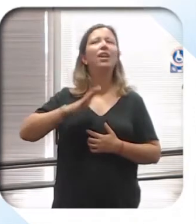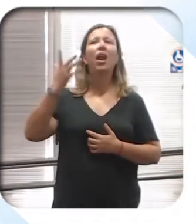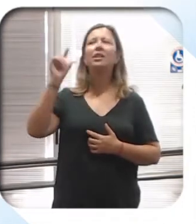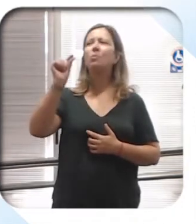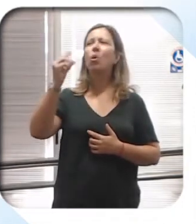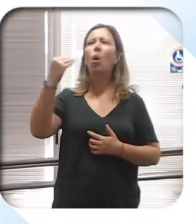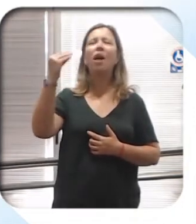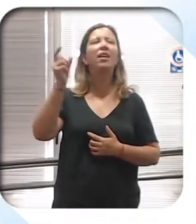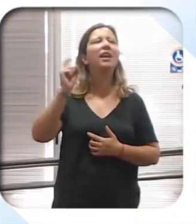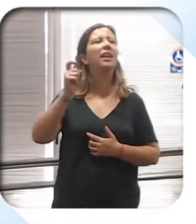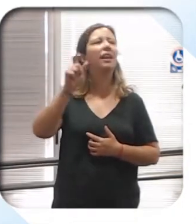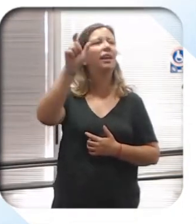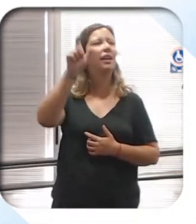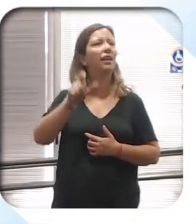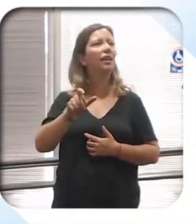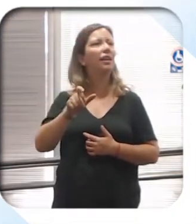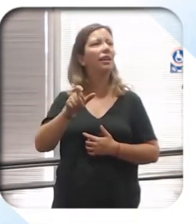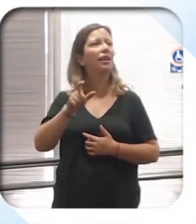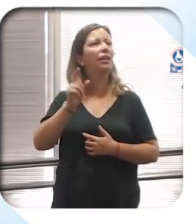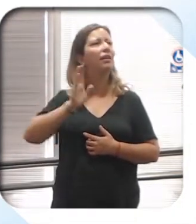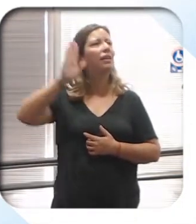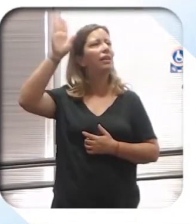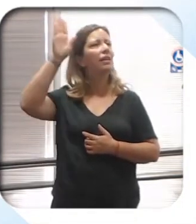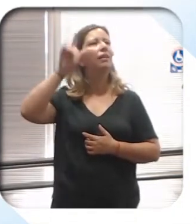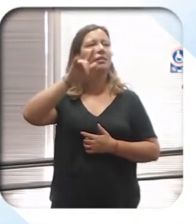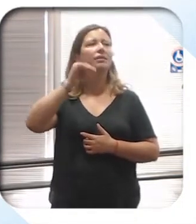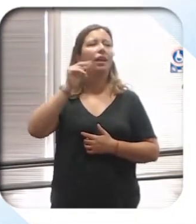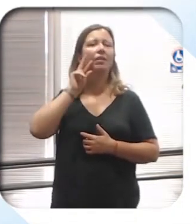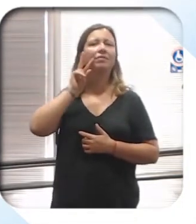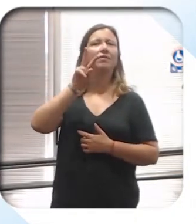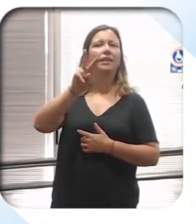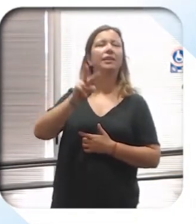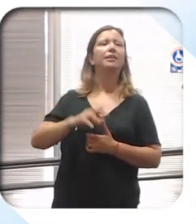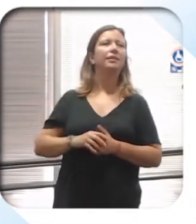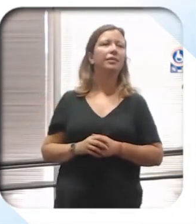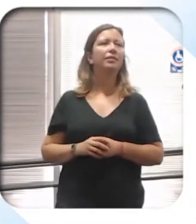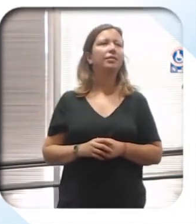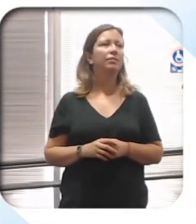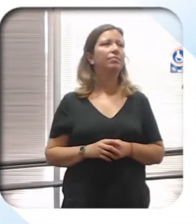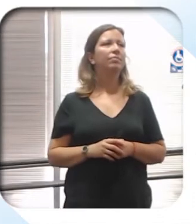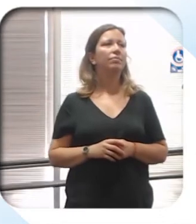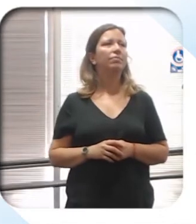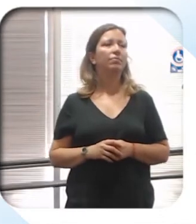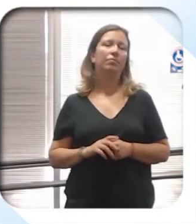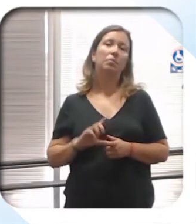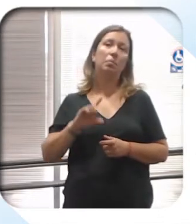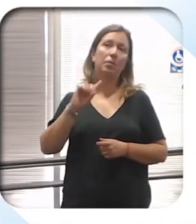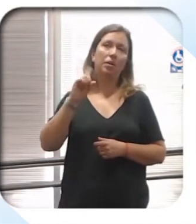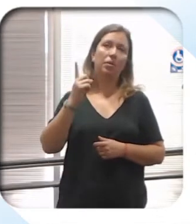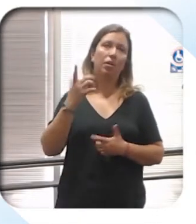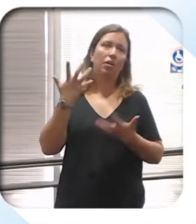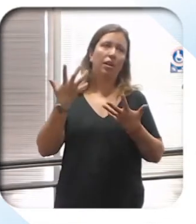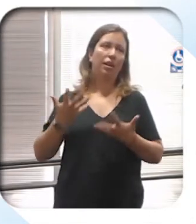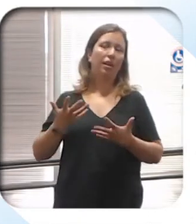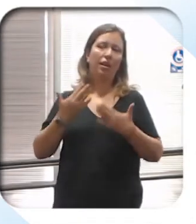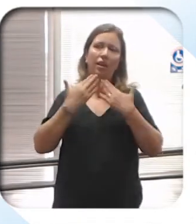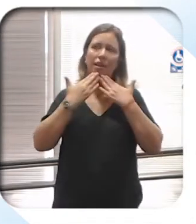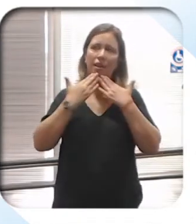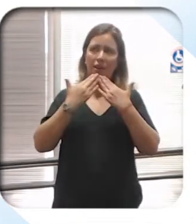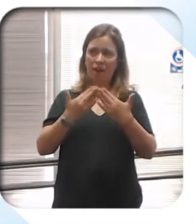habló. ¿Quién fue la participante? Ah, bien. Bueno, en primer lugar quiero